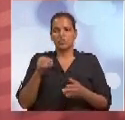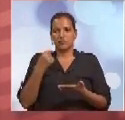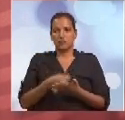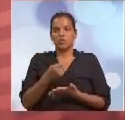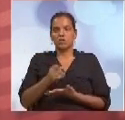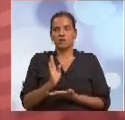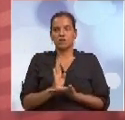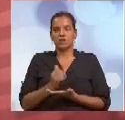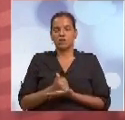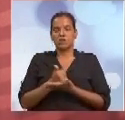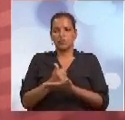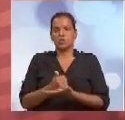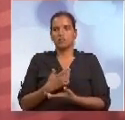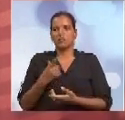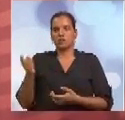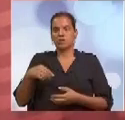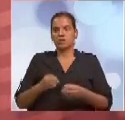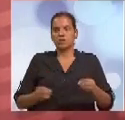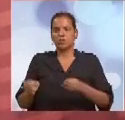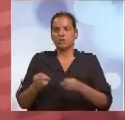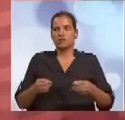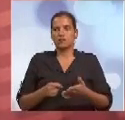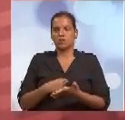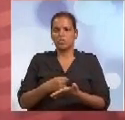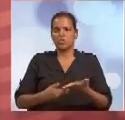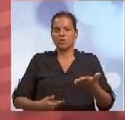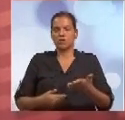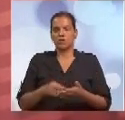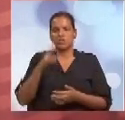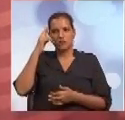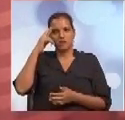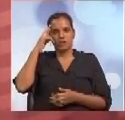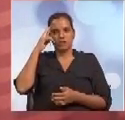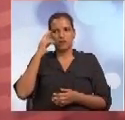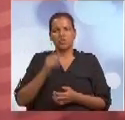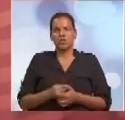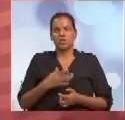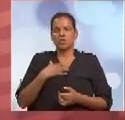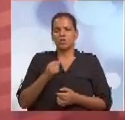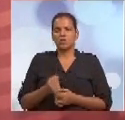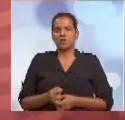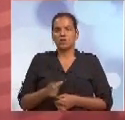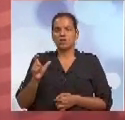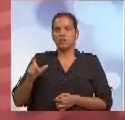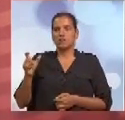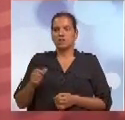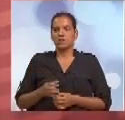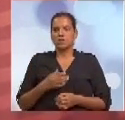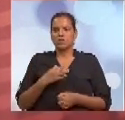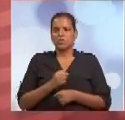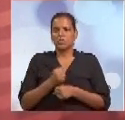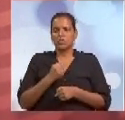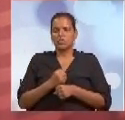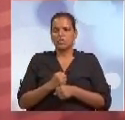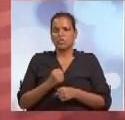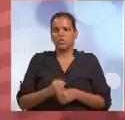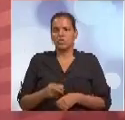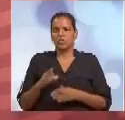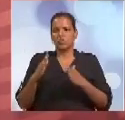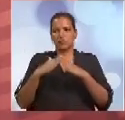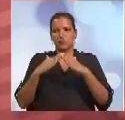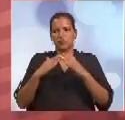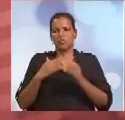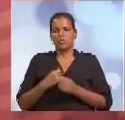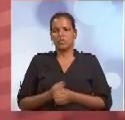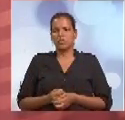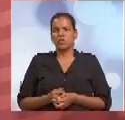obtener ese beneficio asisten para inscribirse. Recordemos que con esta disposición las personas que realizan trabajos no remunerados